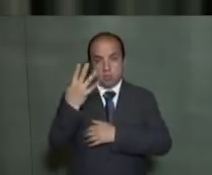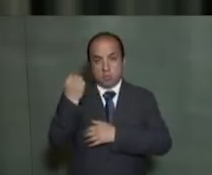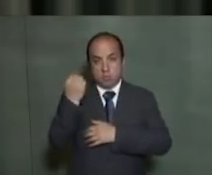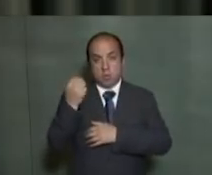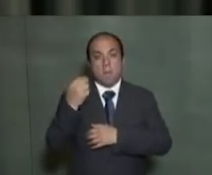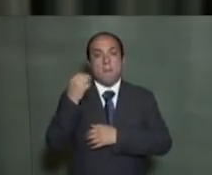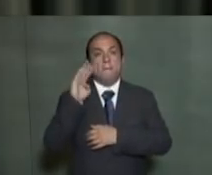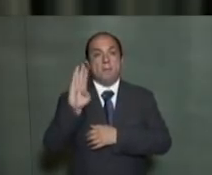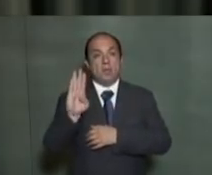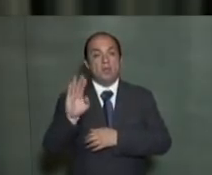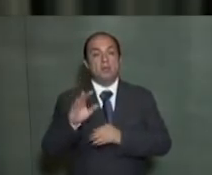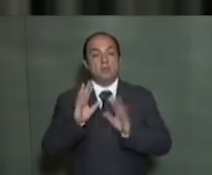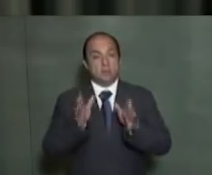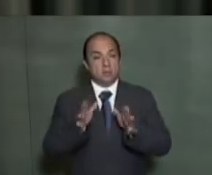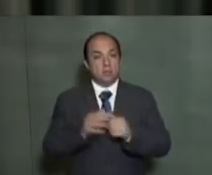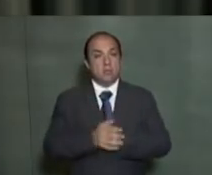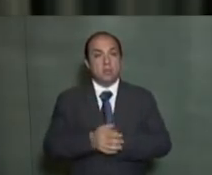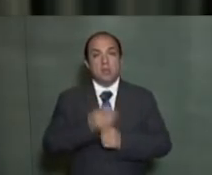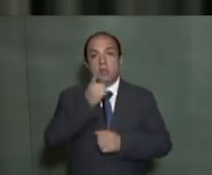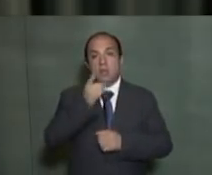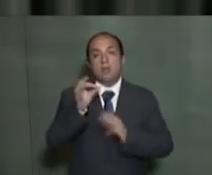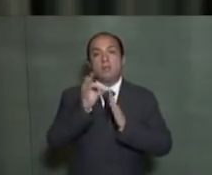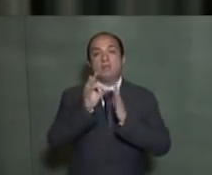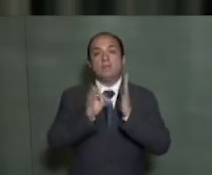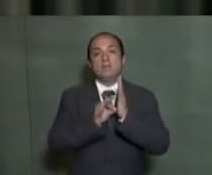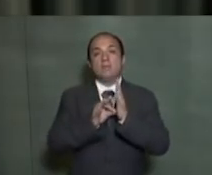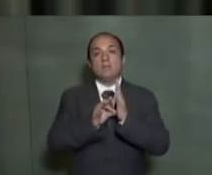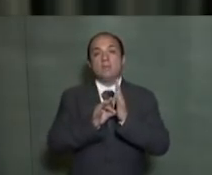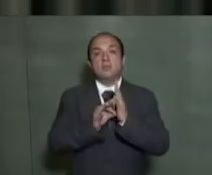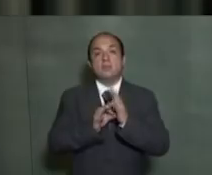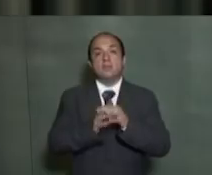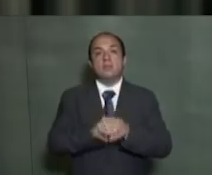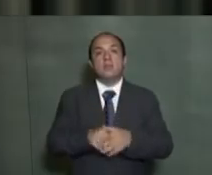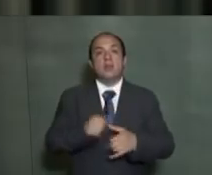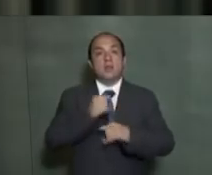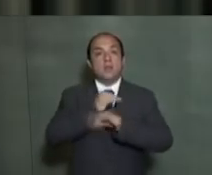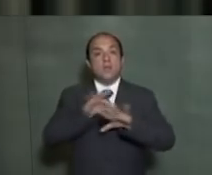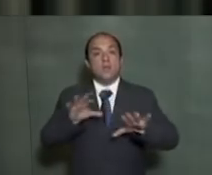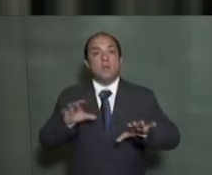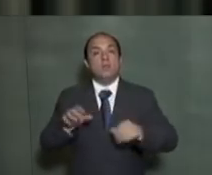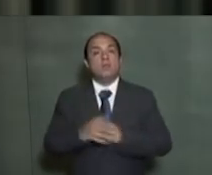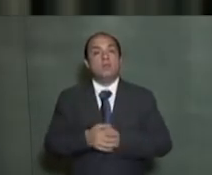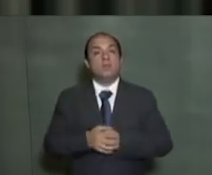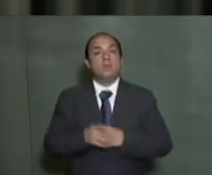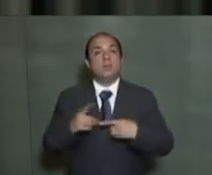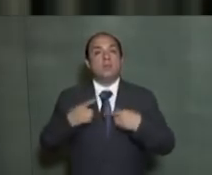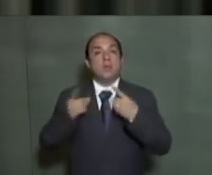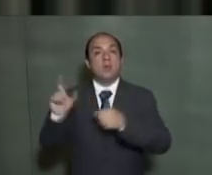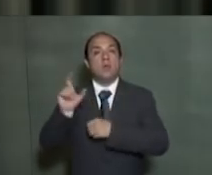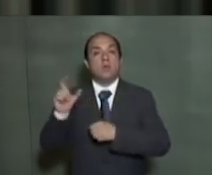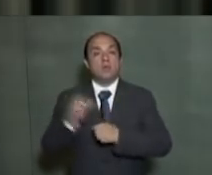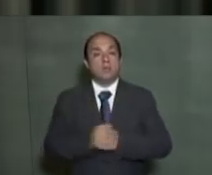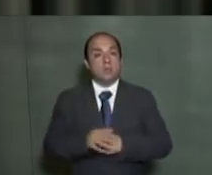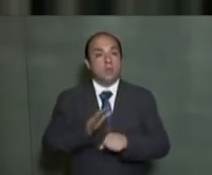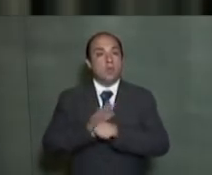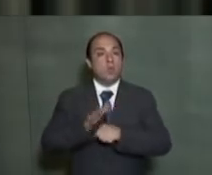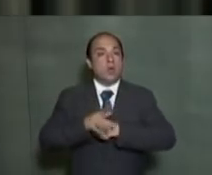ya les daremos la fecha de cuando daremos el informe de vulnerabilidades de la línea 4, 9 y B.